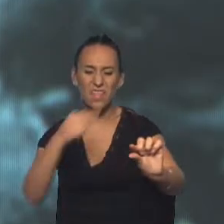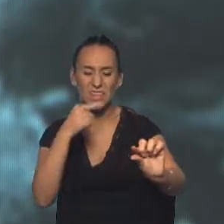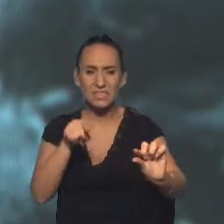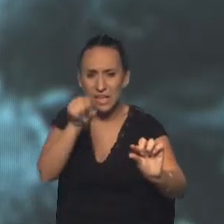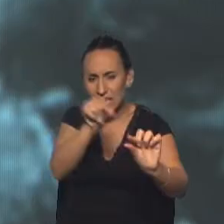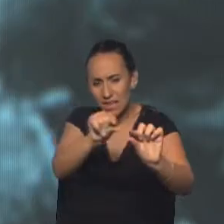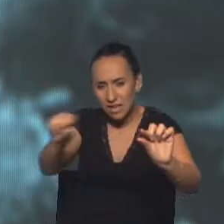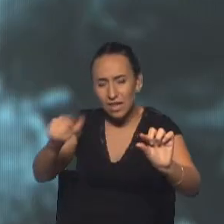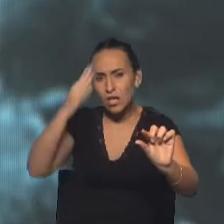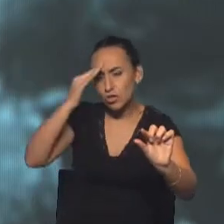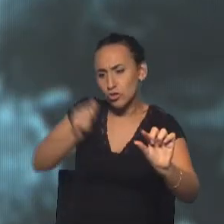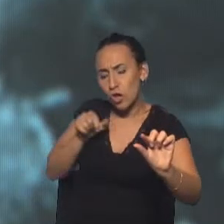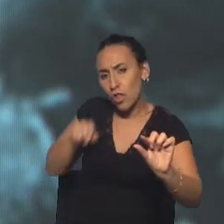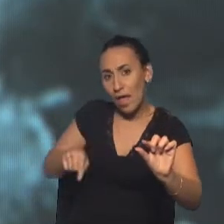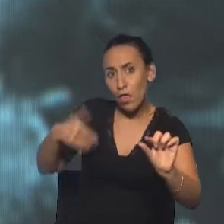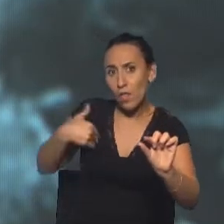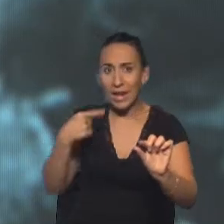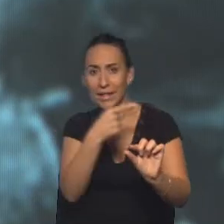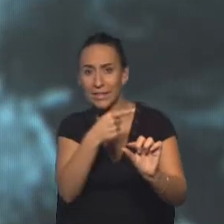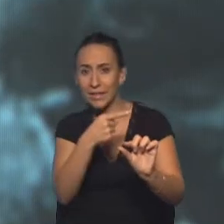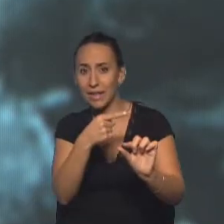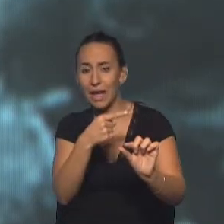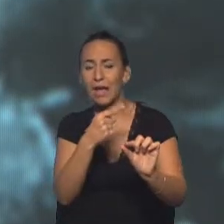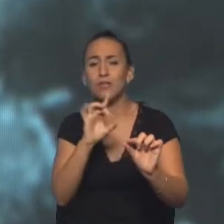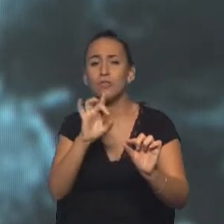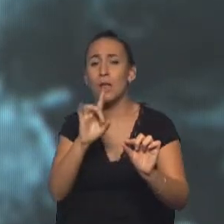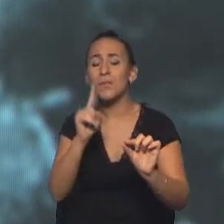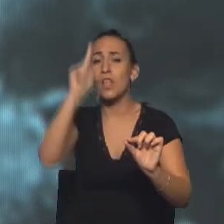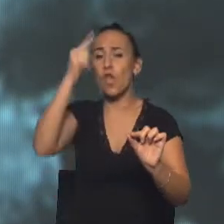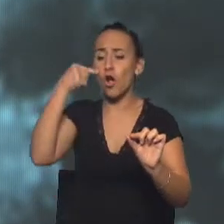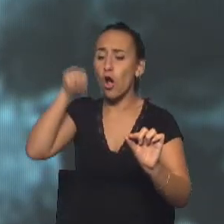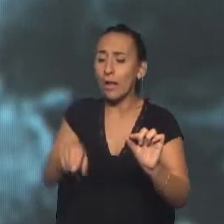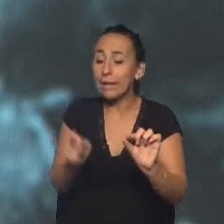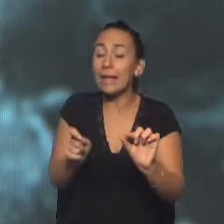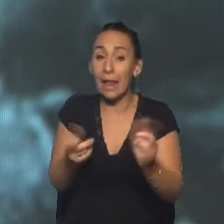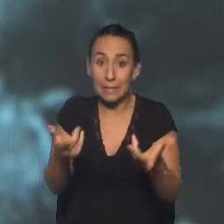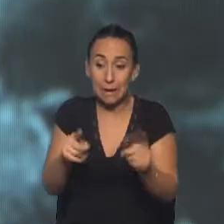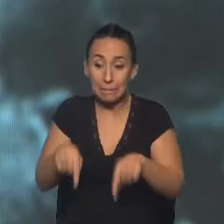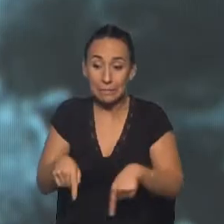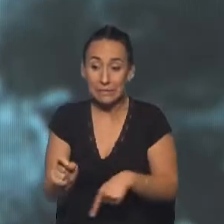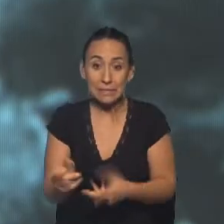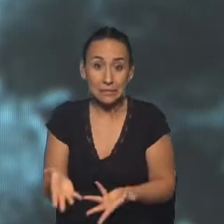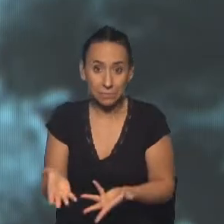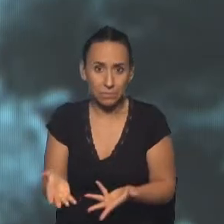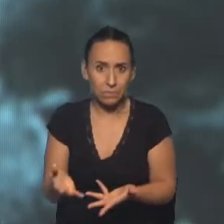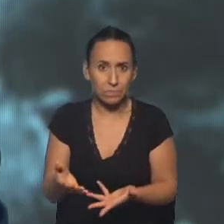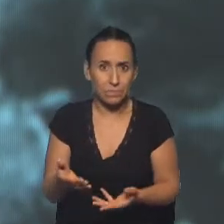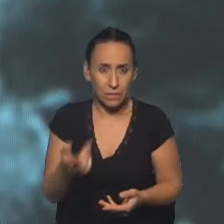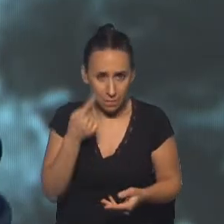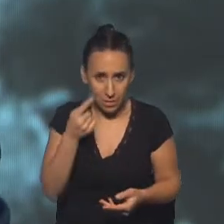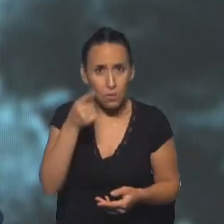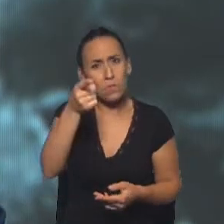escucharon lo que acaba de decir Felicitas? Pusiste el cuerpo, pusiste el alma, pusiste la pasión